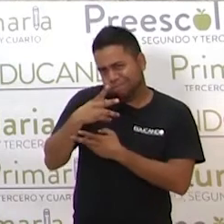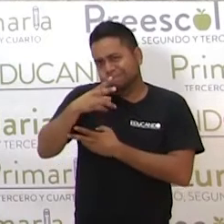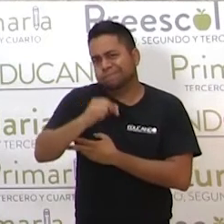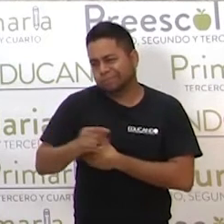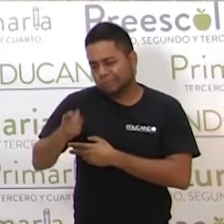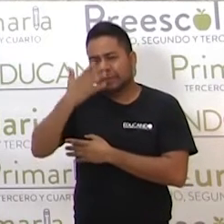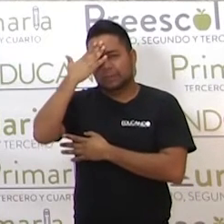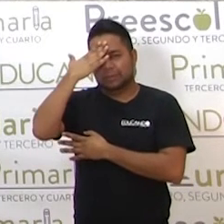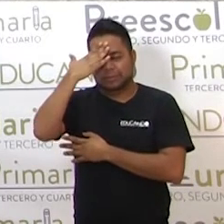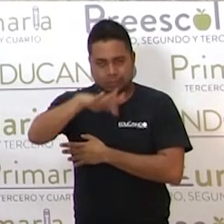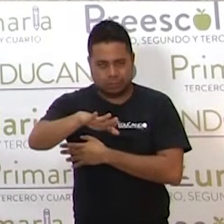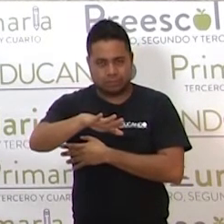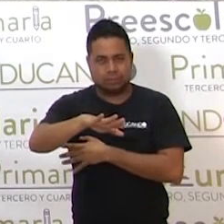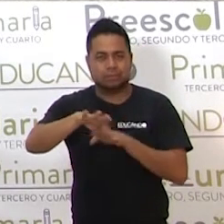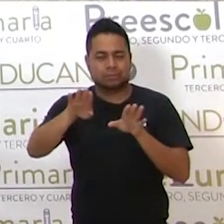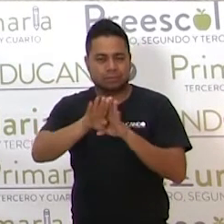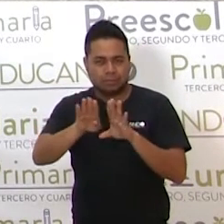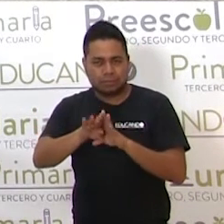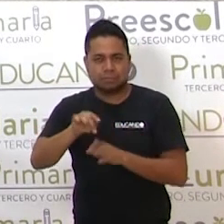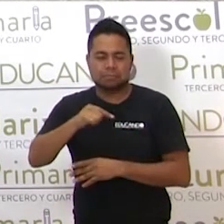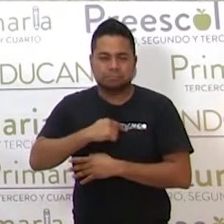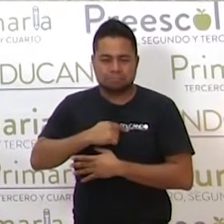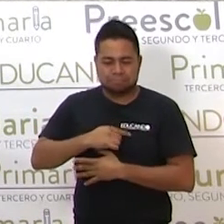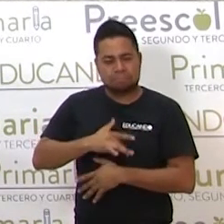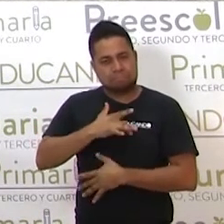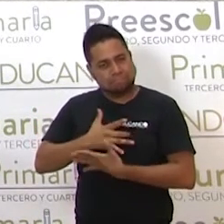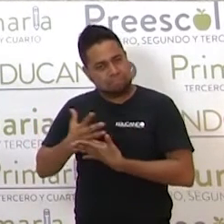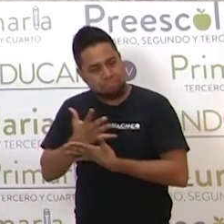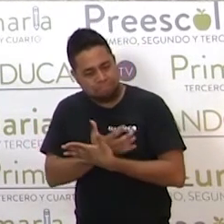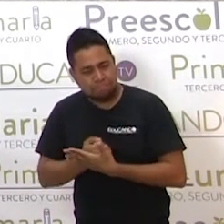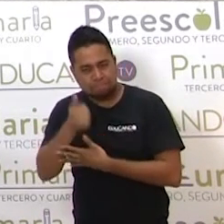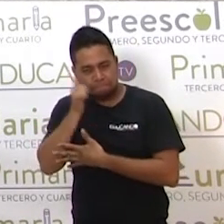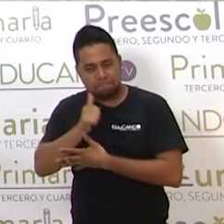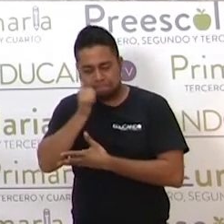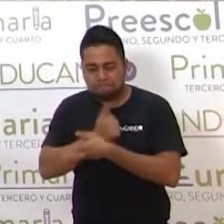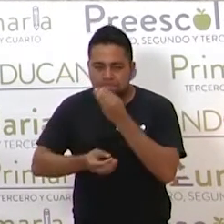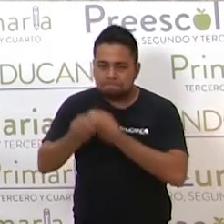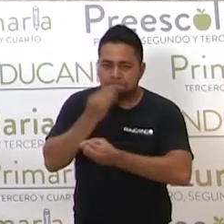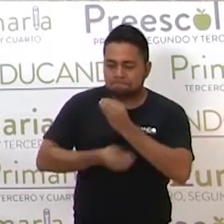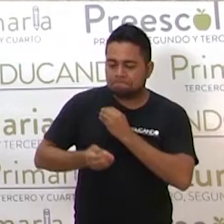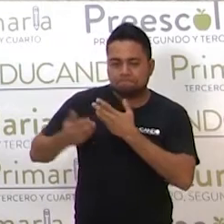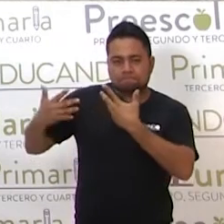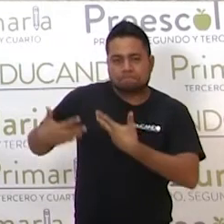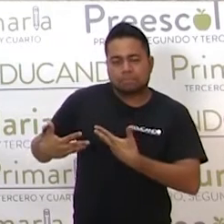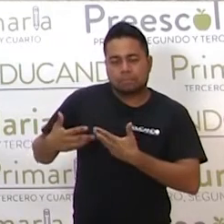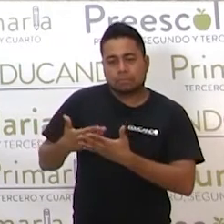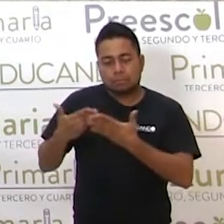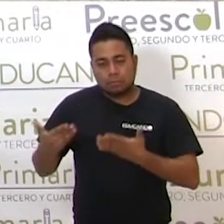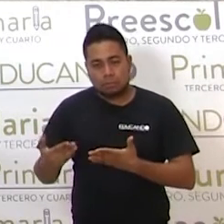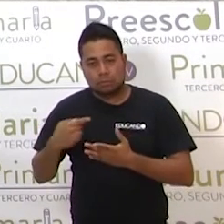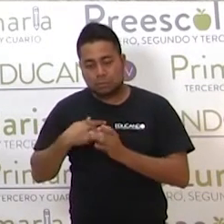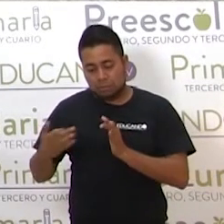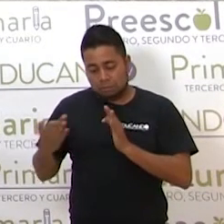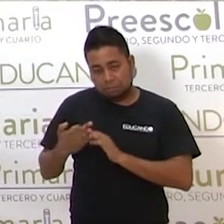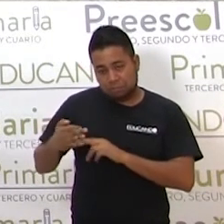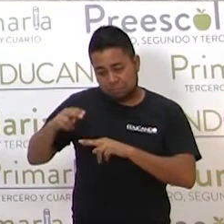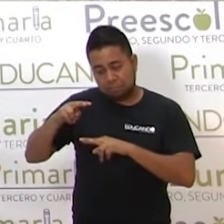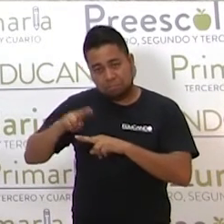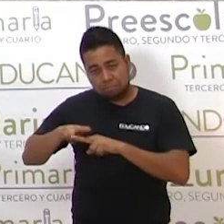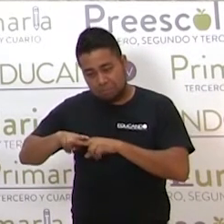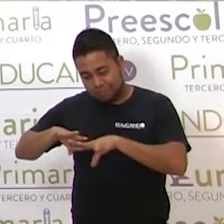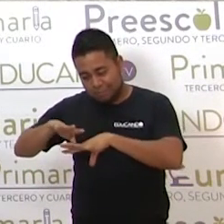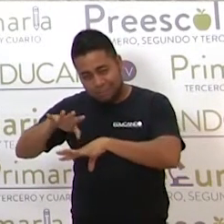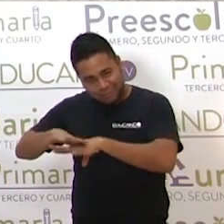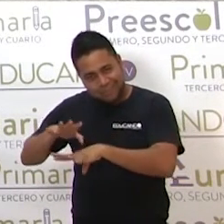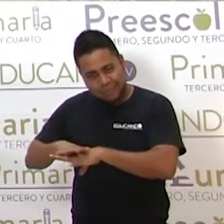Ella sabe lo entrado en ganas de comer que estoy siempre. Ahora estoy junto a la alcantarilla esperando a que salgan